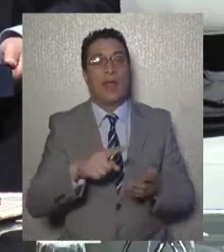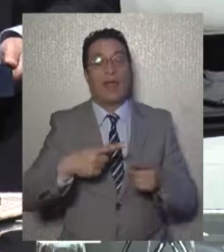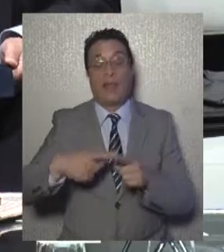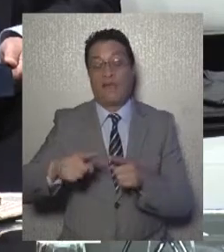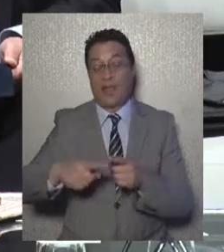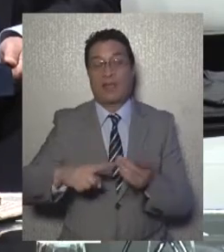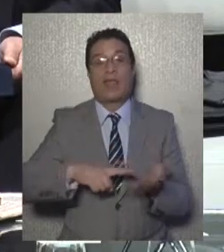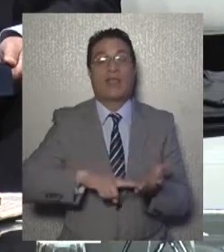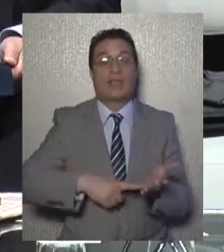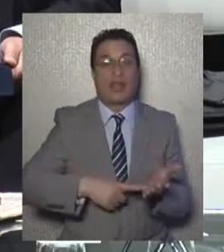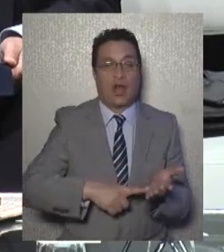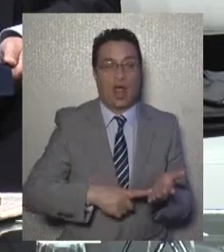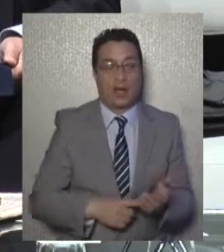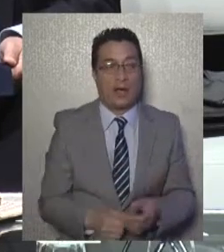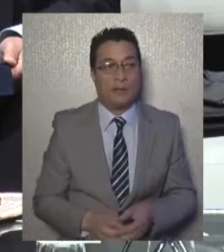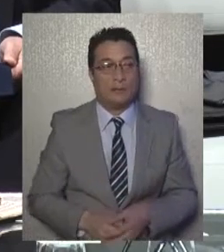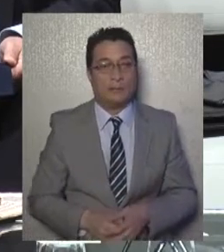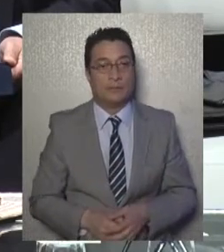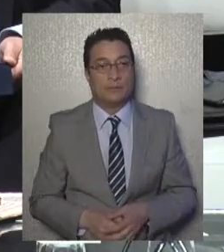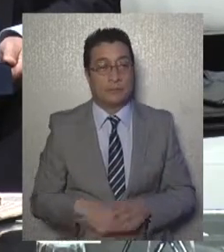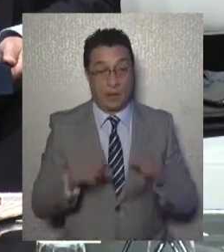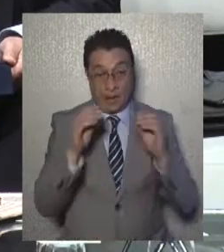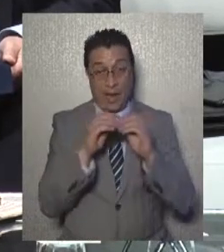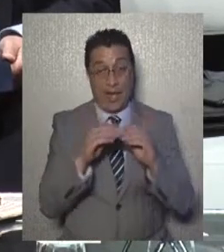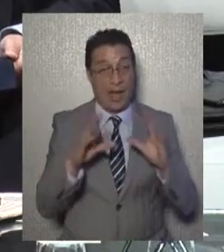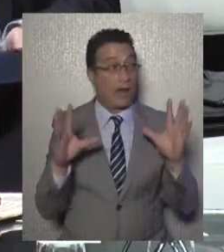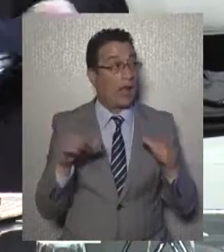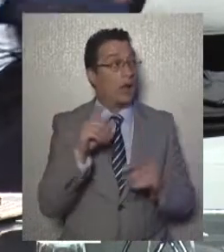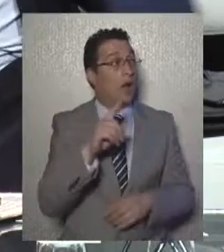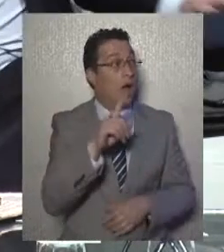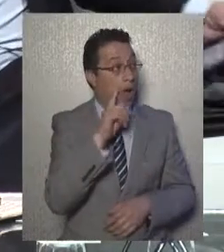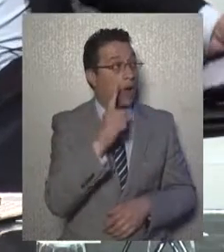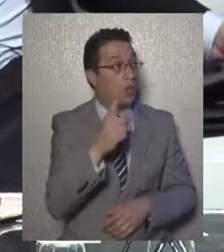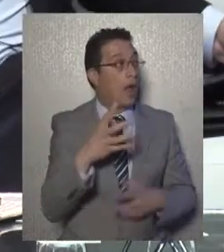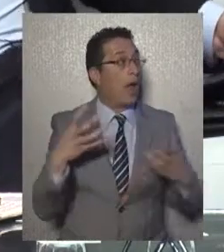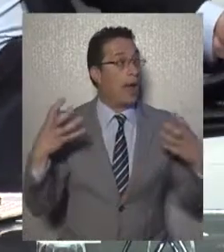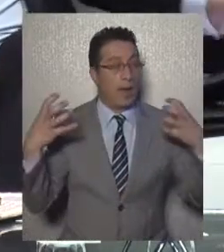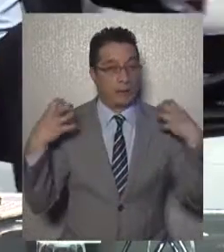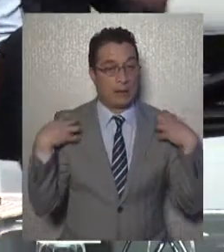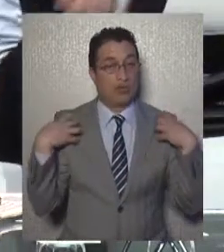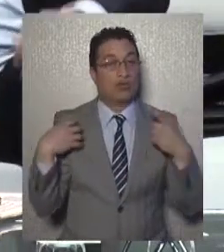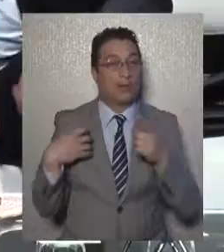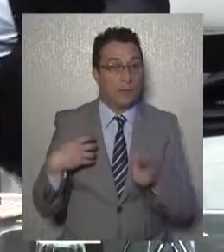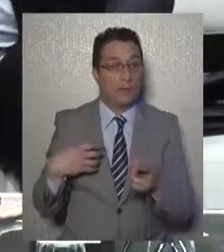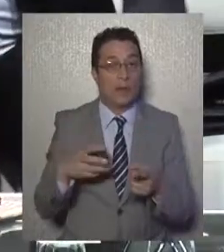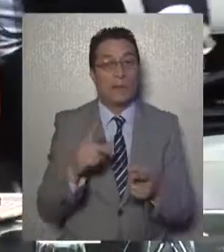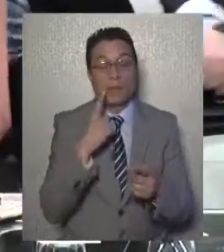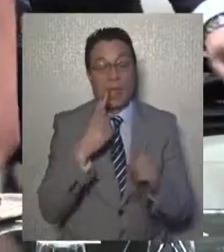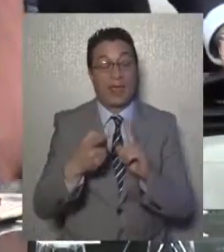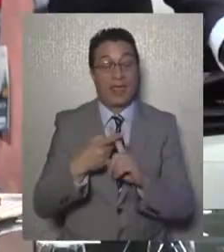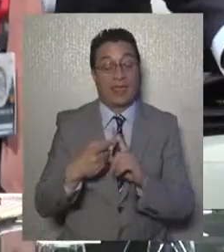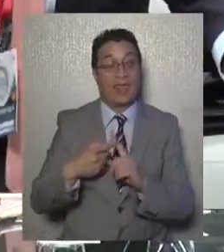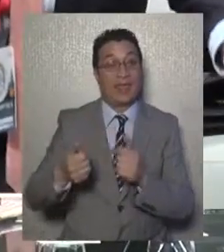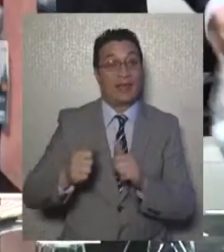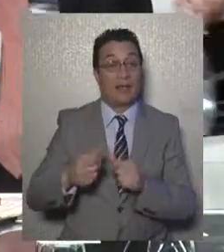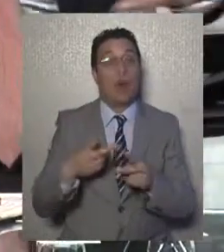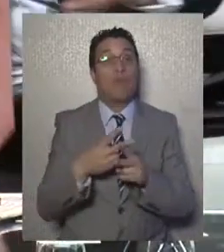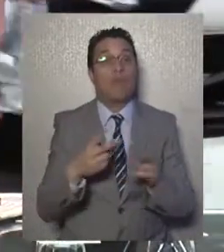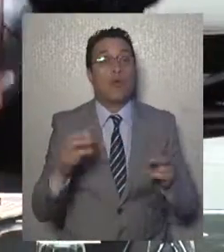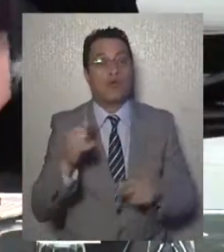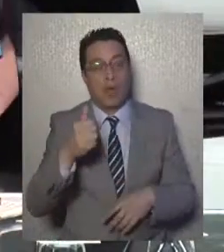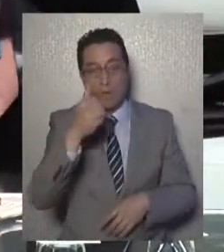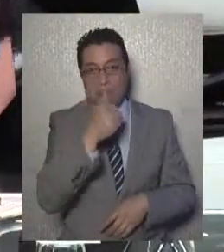tecnologías digitales. Está claro que hay una responsabilidad, un desafío público-privado para avanzar en este